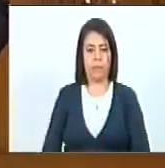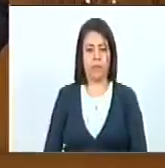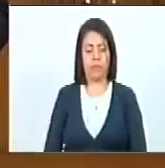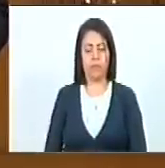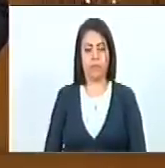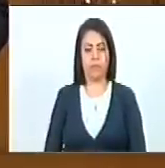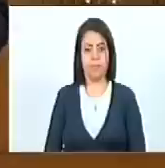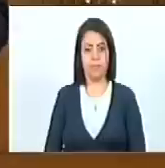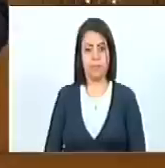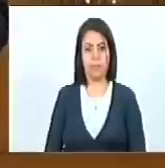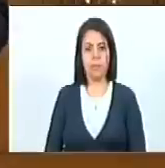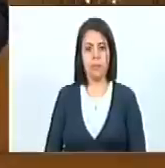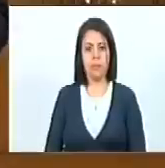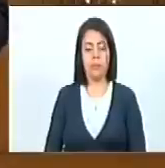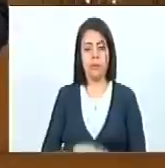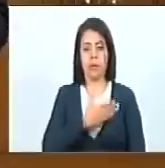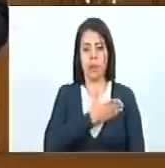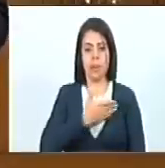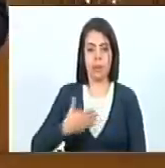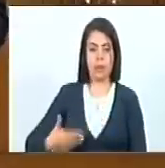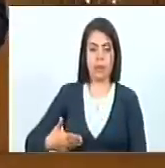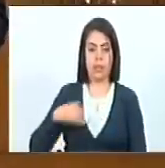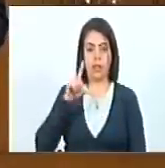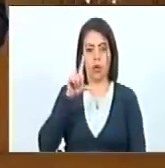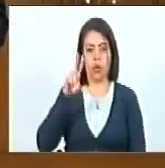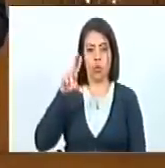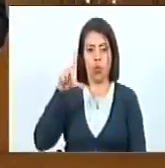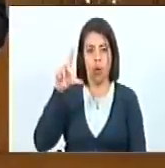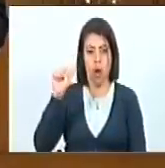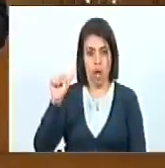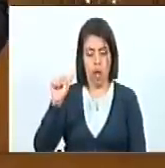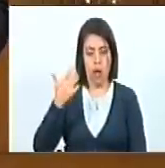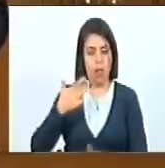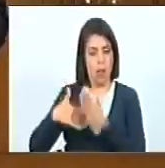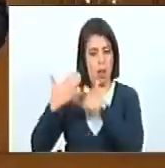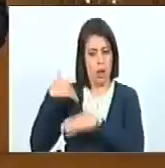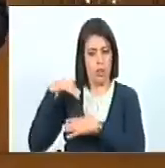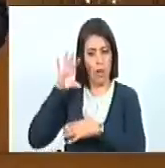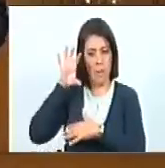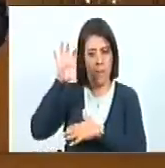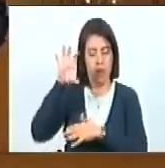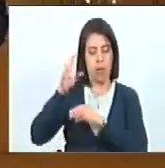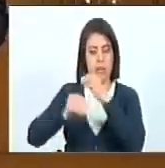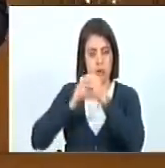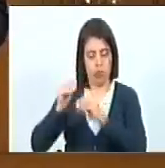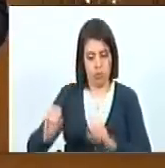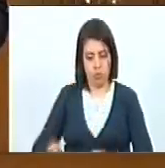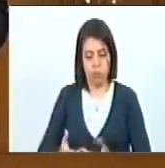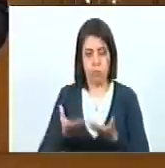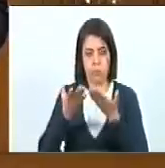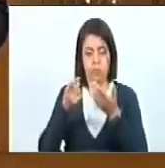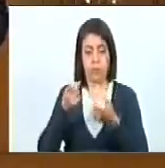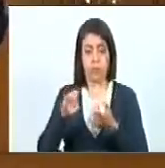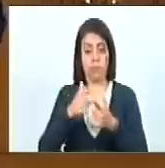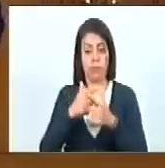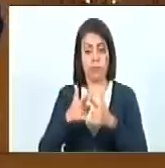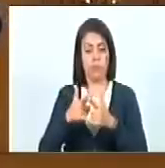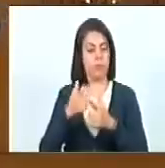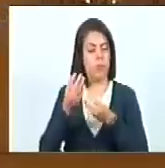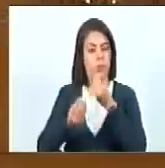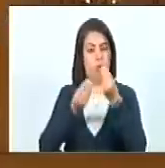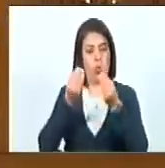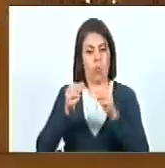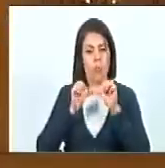que el presidente Lula desde su país generó. Y cómo se